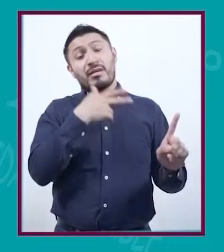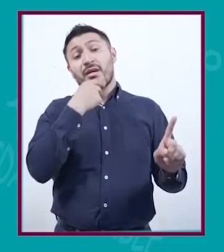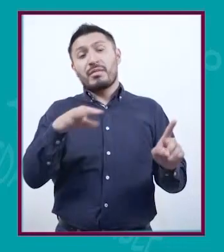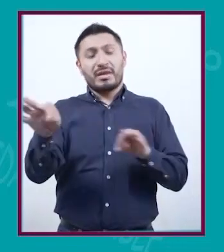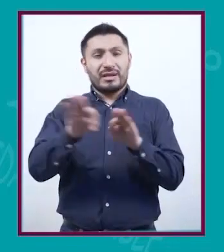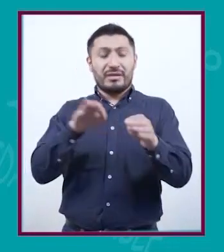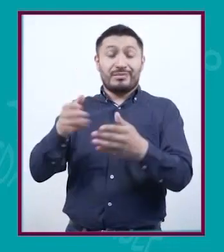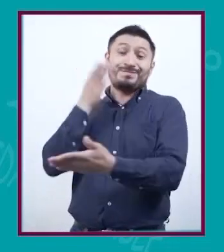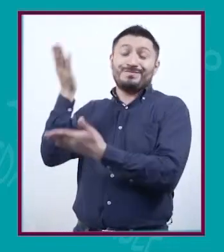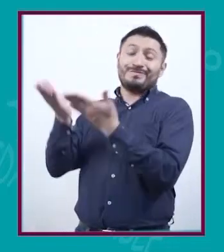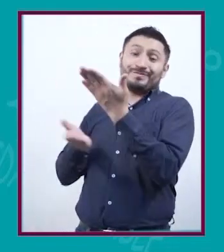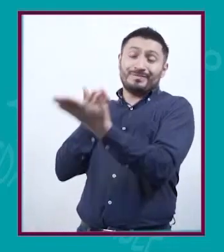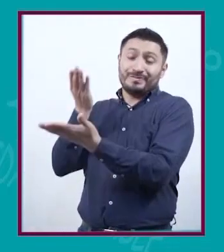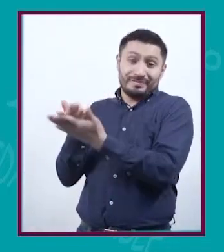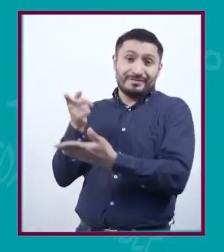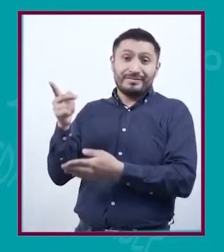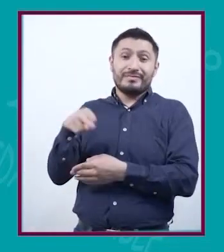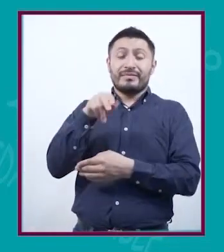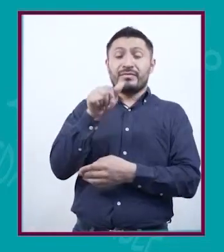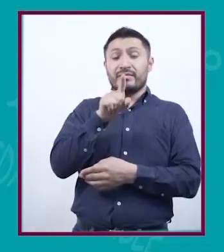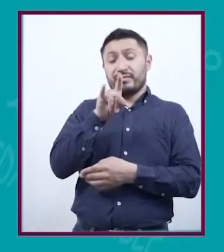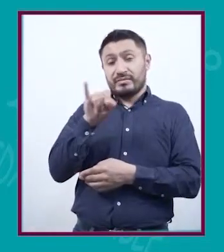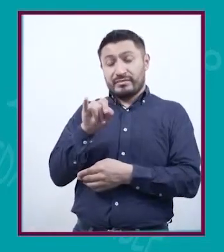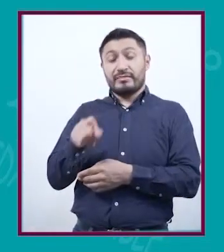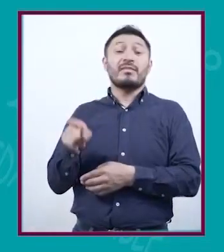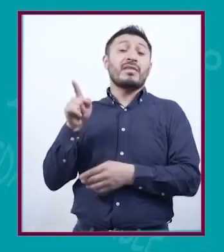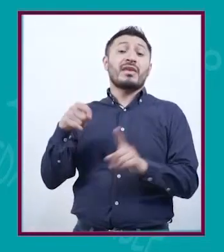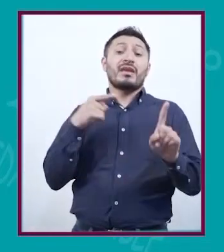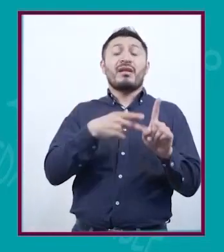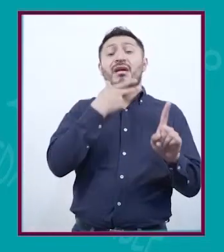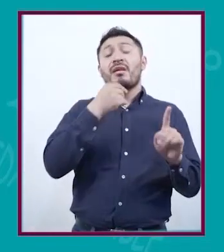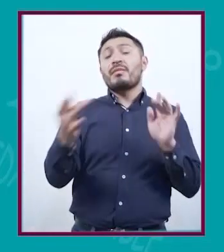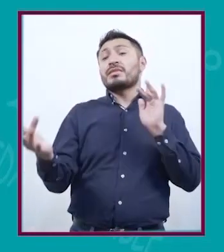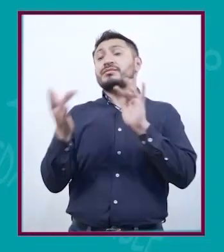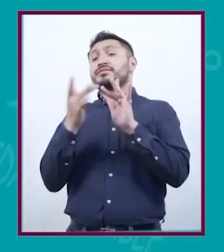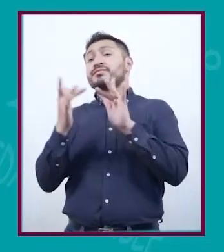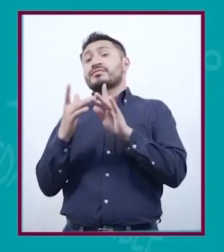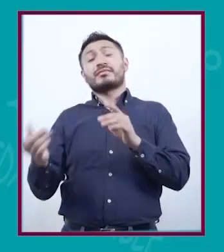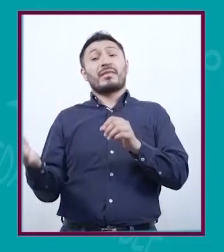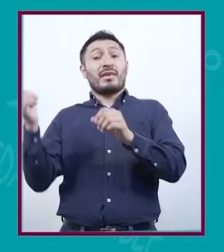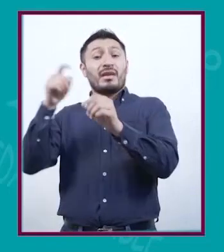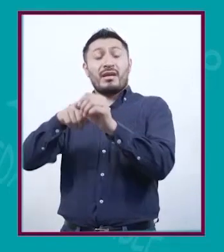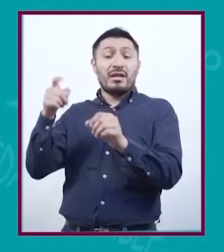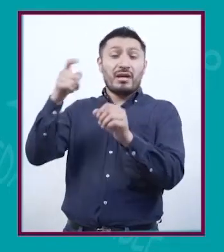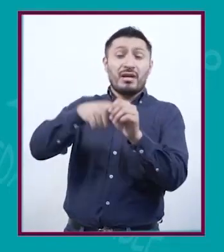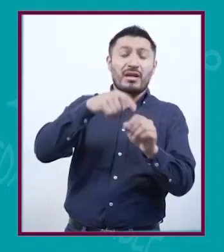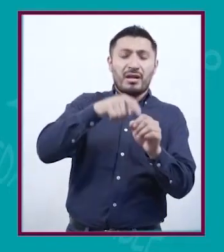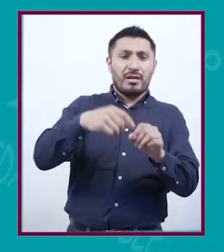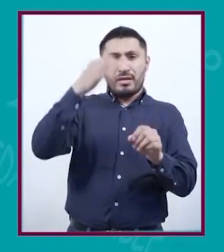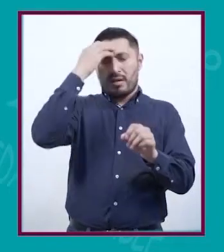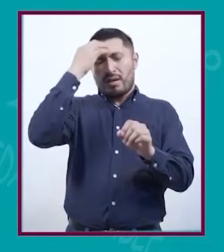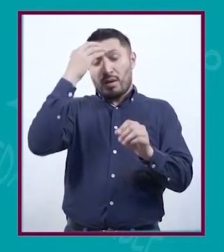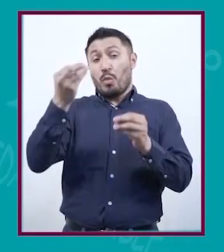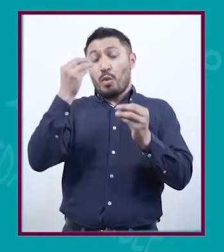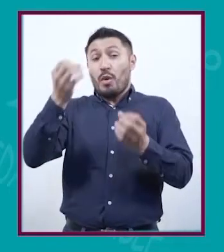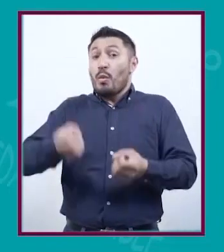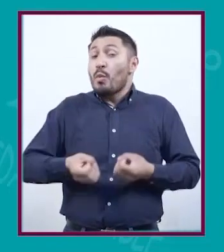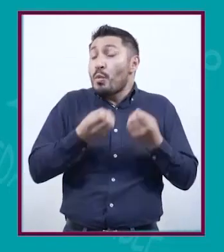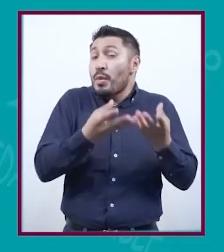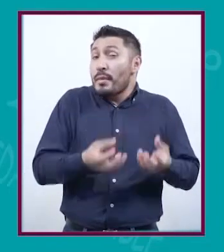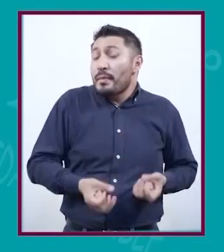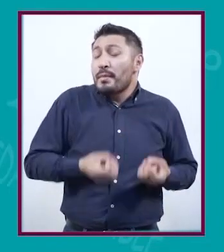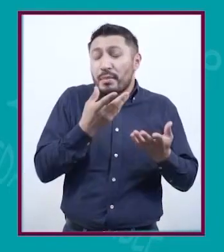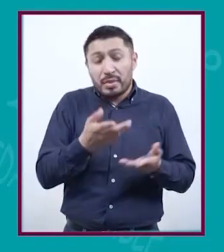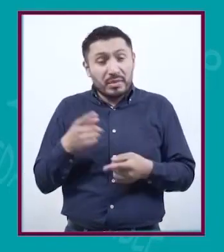von Braun, que habían trabajado para los nazis. Von Braun contactó con los aliados y puso a su disposición